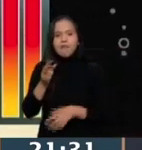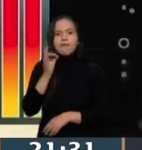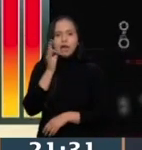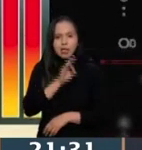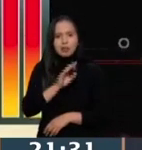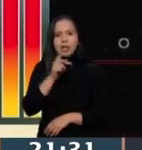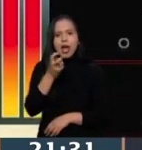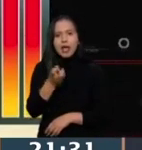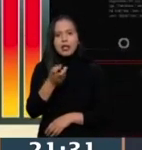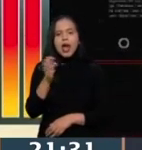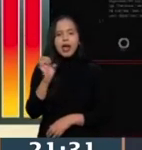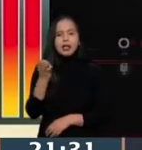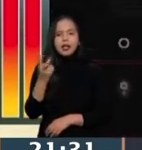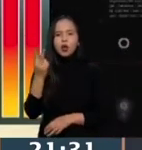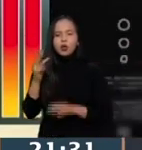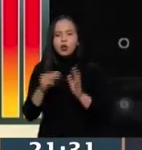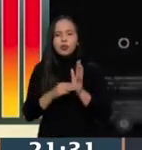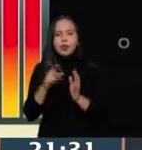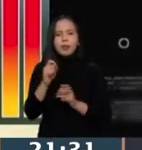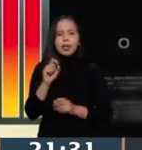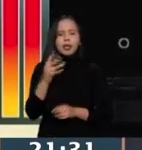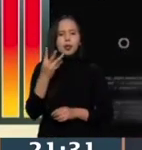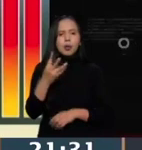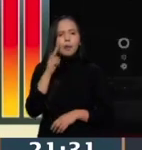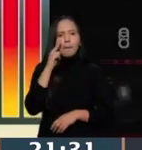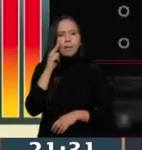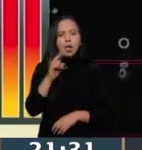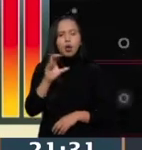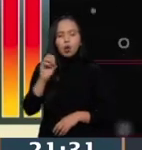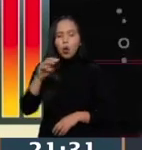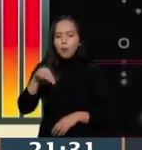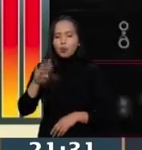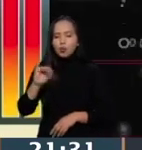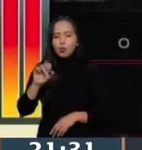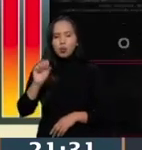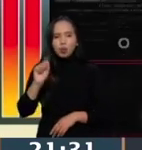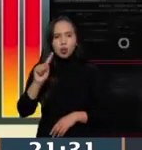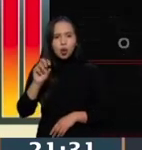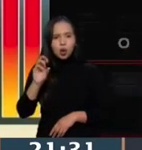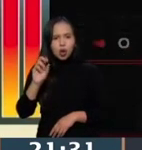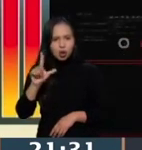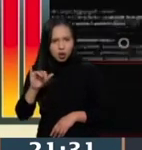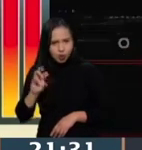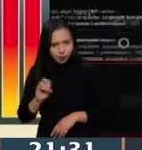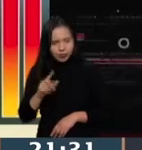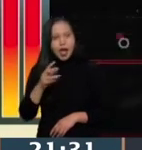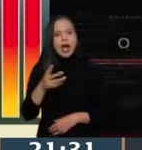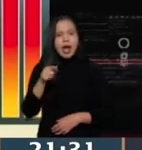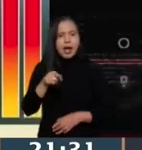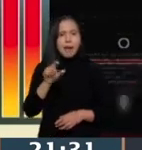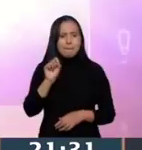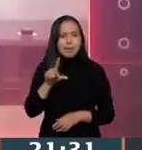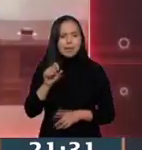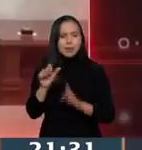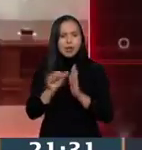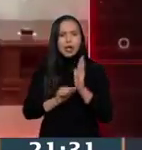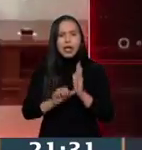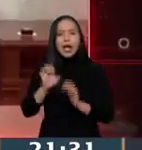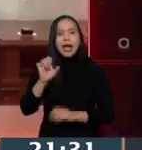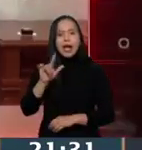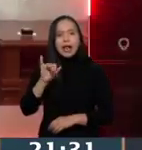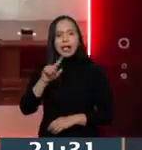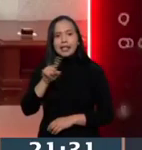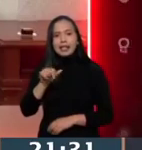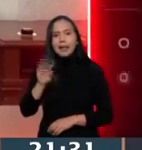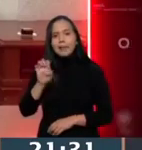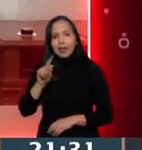de 2024 la producción más alta de combustóleo para ese mes en los últimos 20 años. Elizabeth Andrade, subdirectora